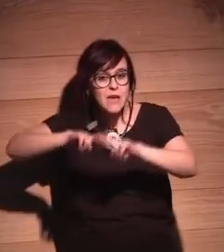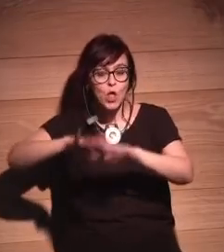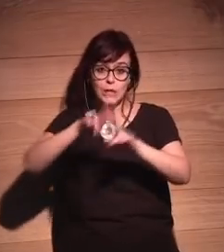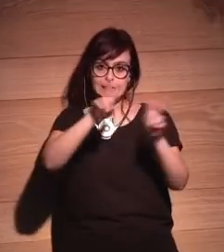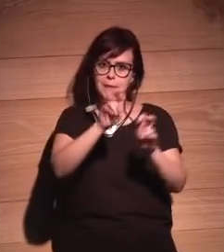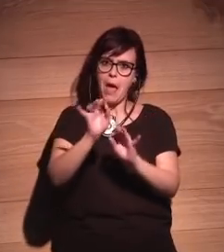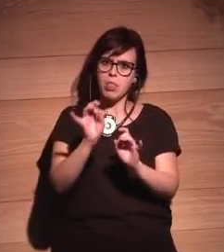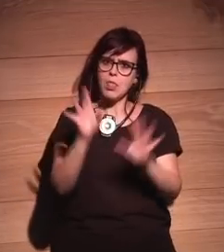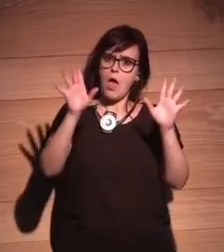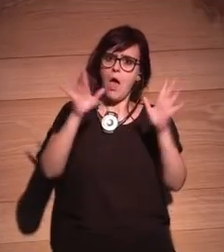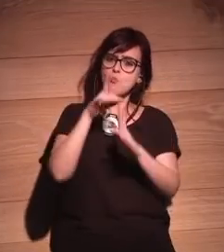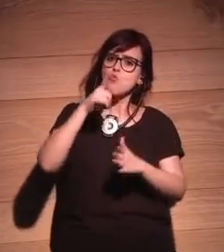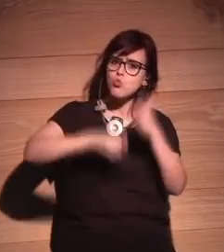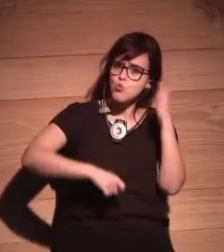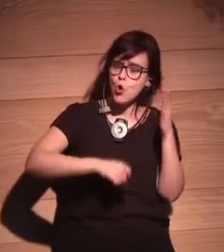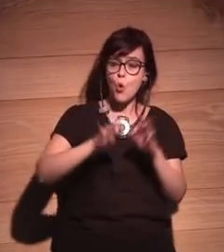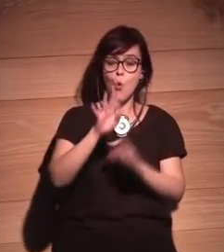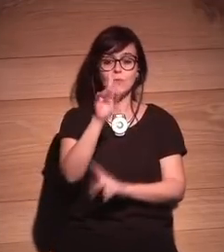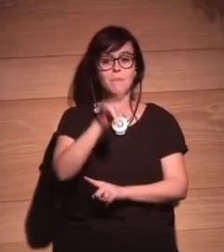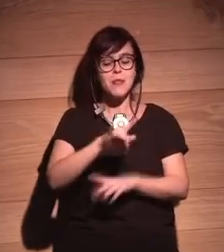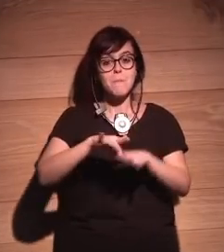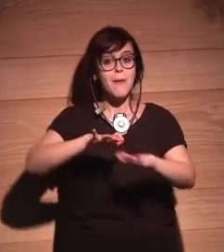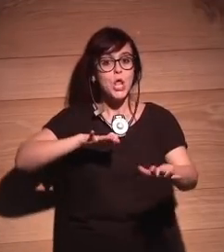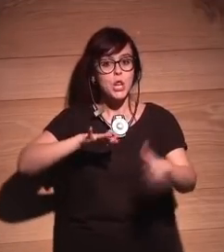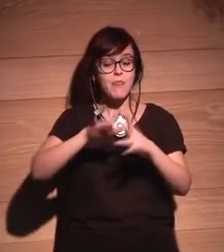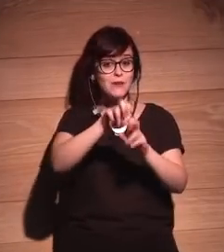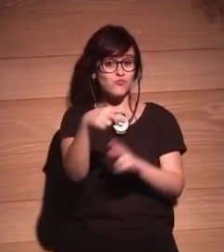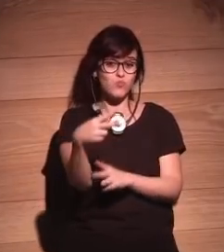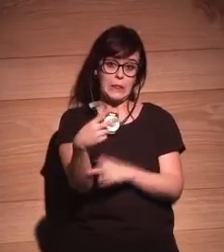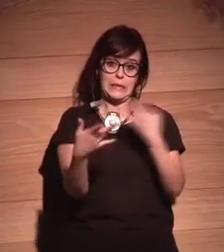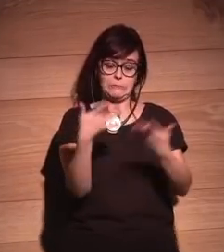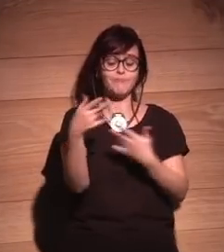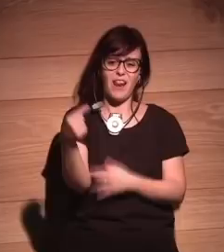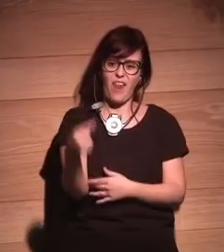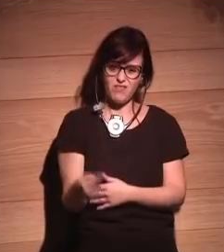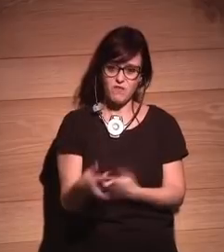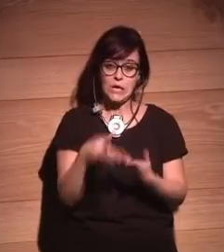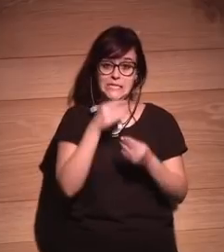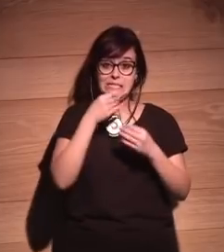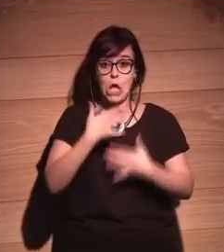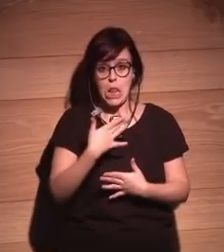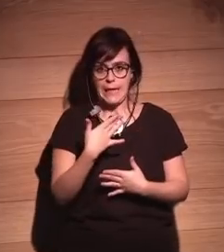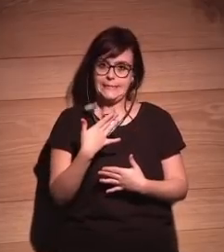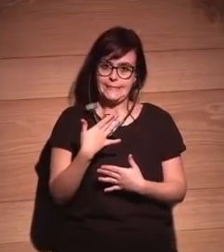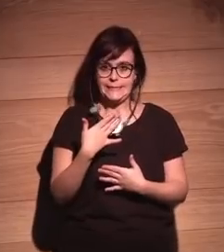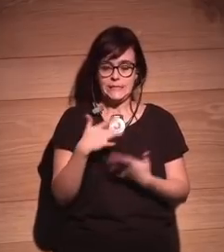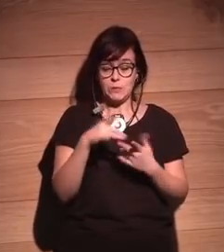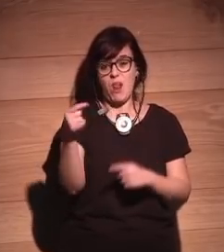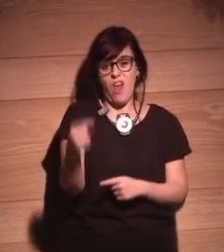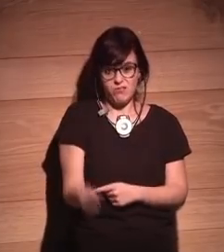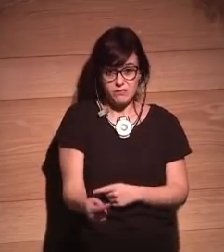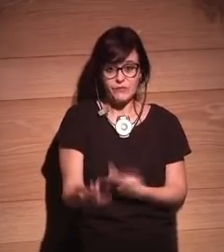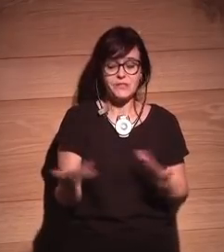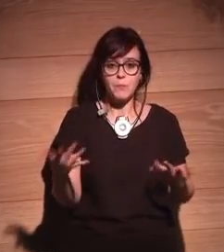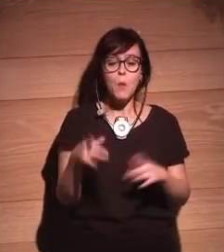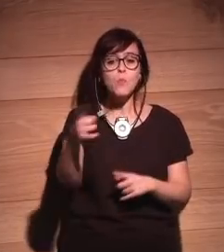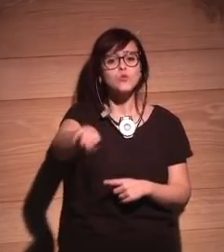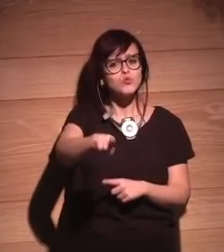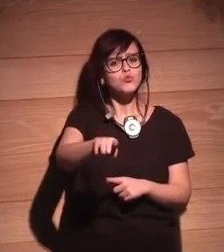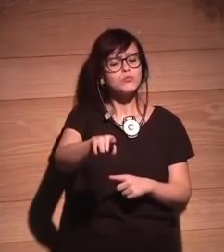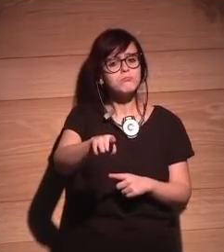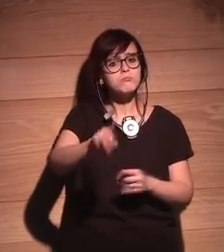temáticas muy complicadas, son duras, la mayoría de los resultados son negativos y las historias son negativas. Pero